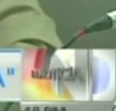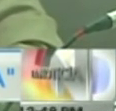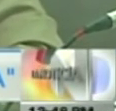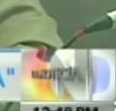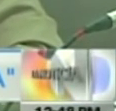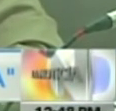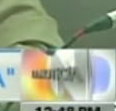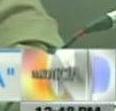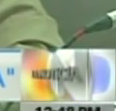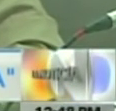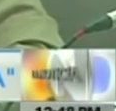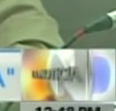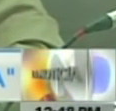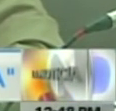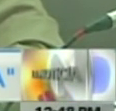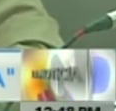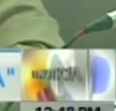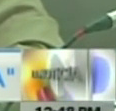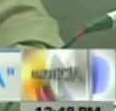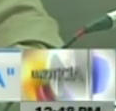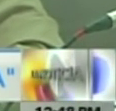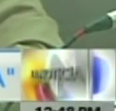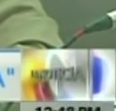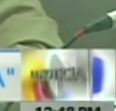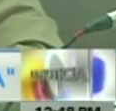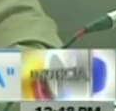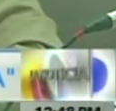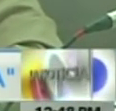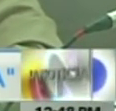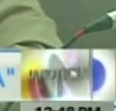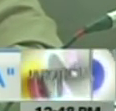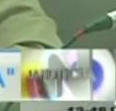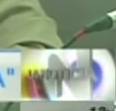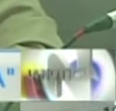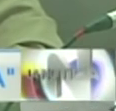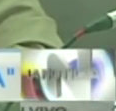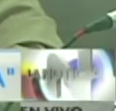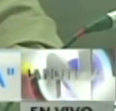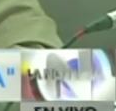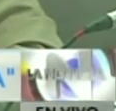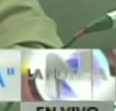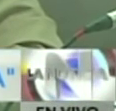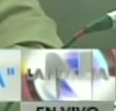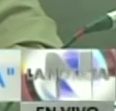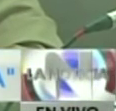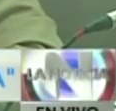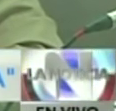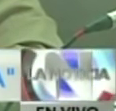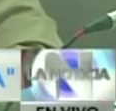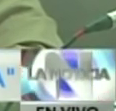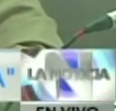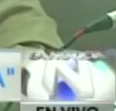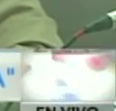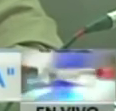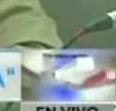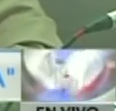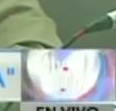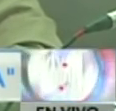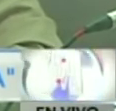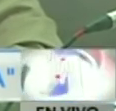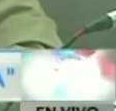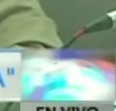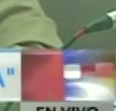tarde. Tarde nublada, está pasando una vaguada por el frente norte caribeño